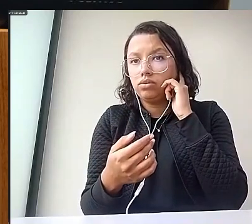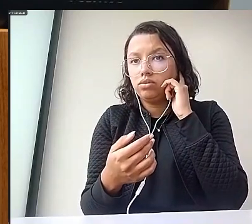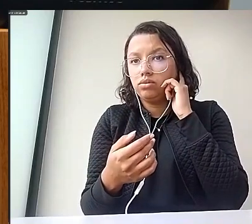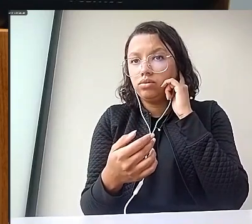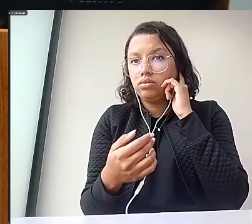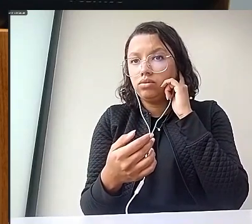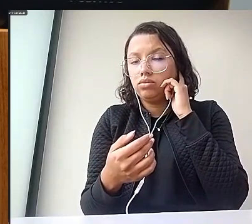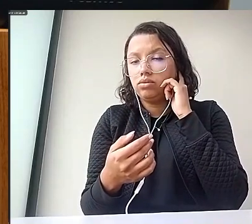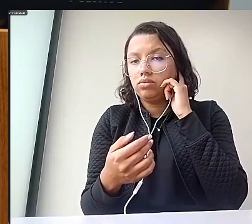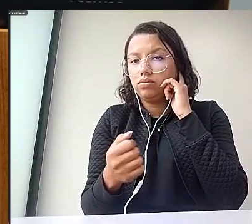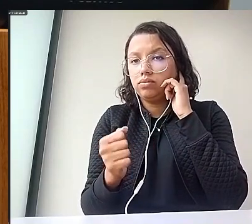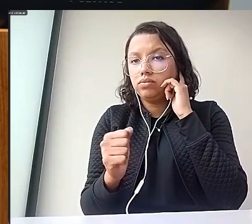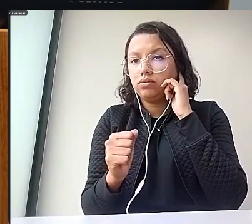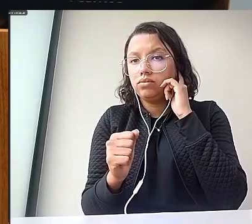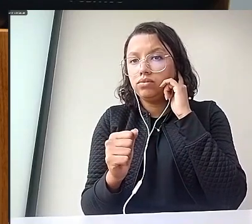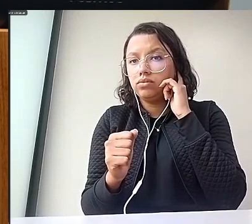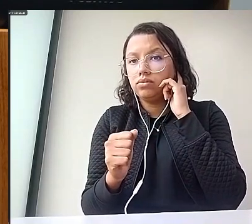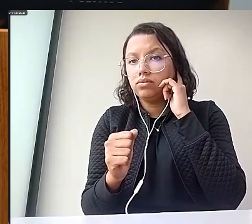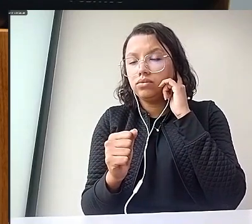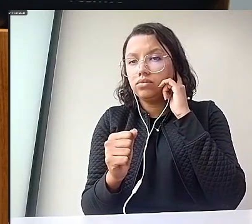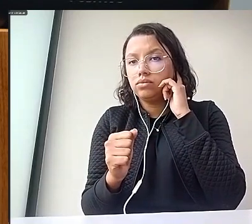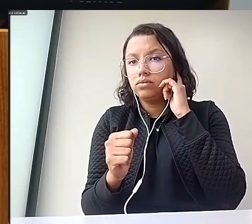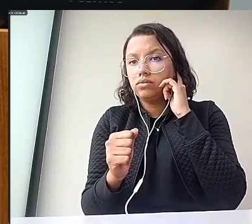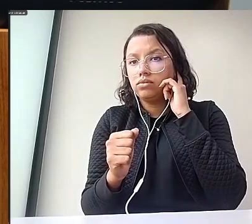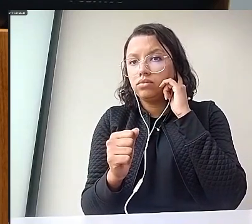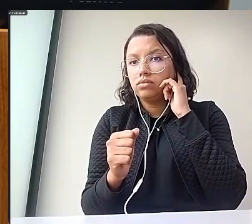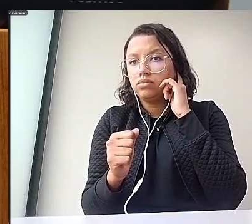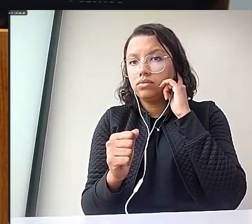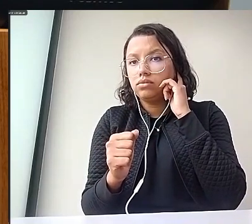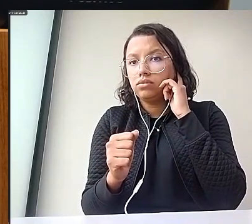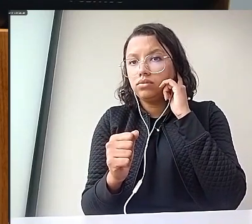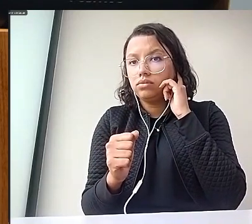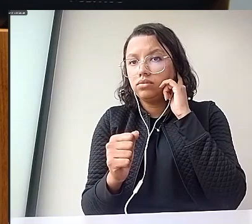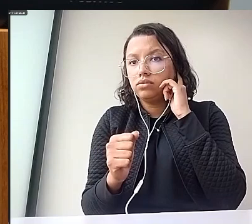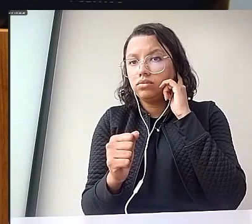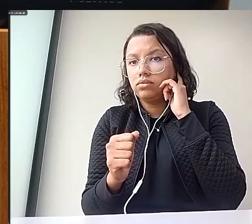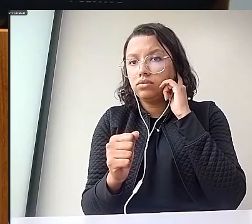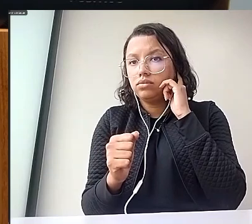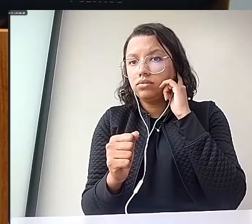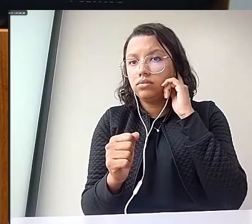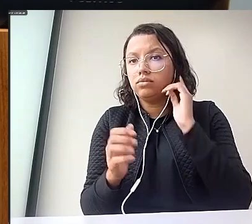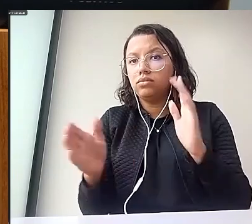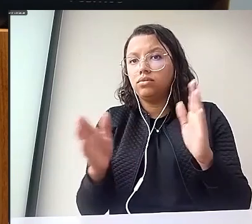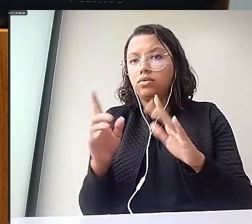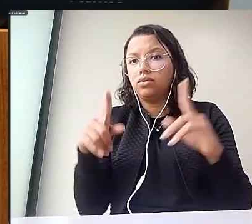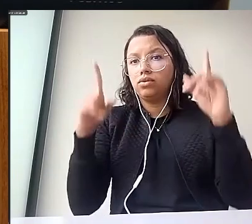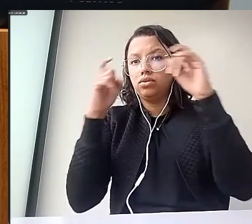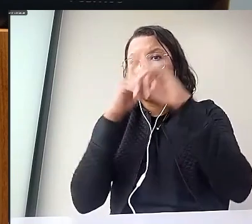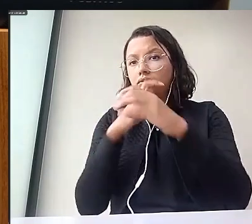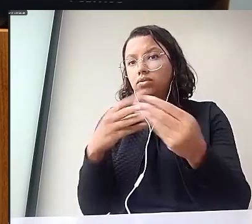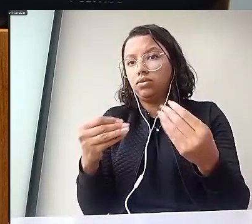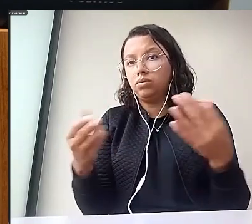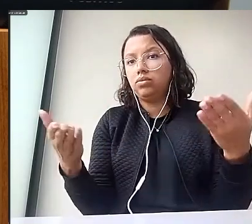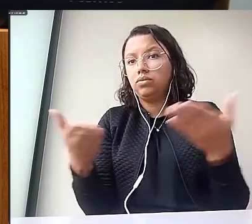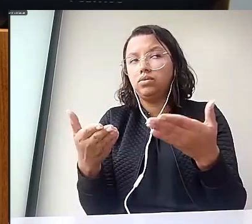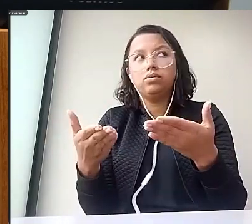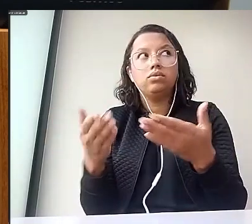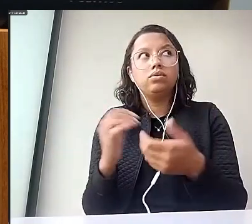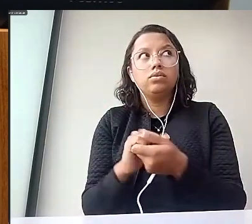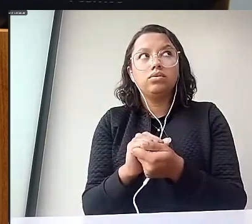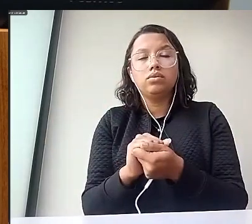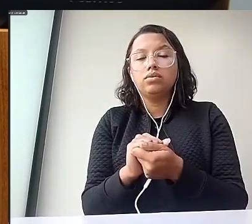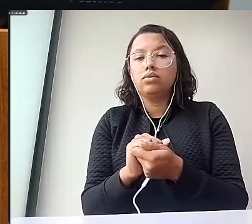aplicar sus reformas. De modo que la situación fue muy complicada para él y sigue siendo muy complicada para